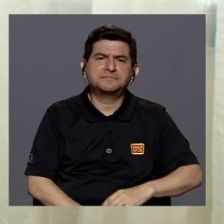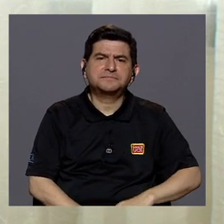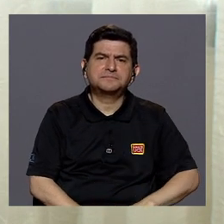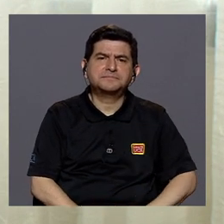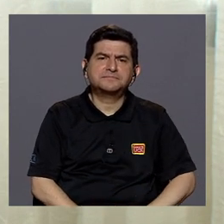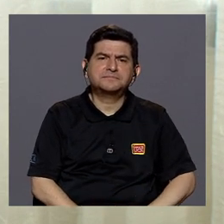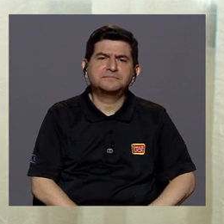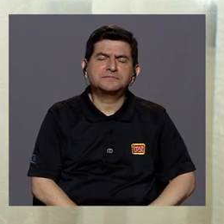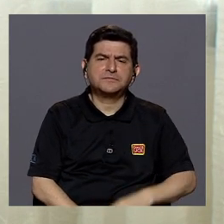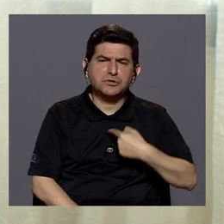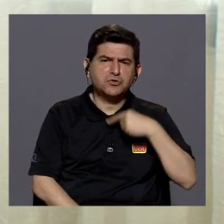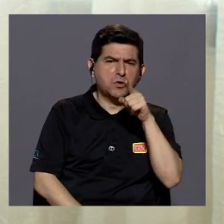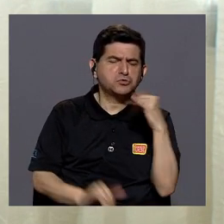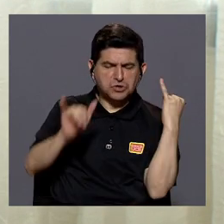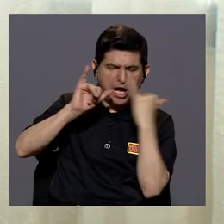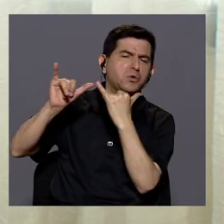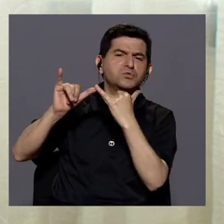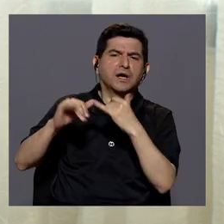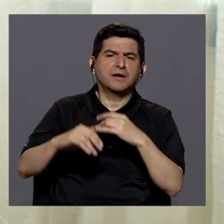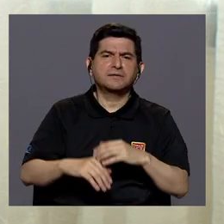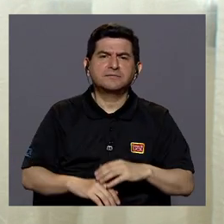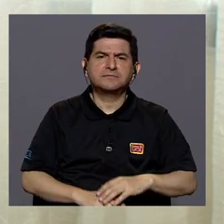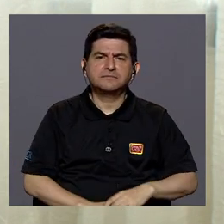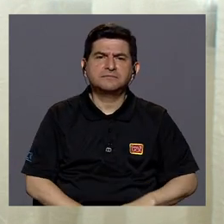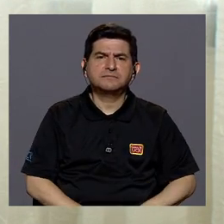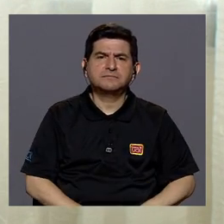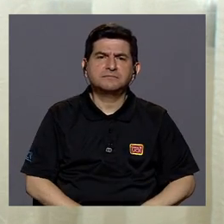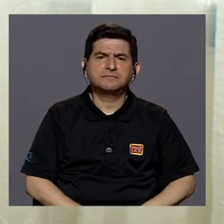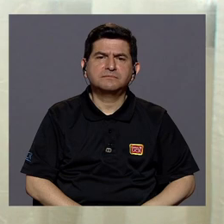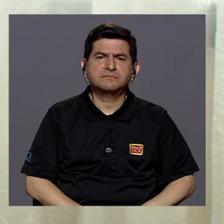Ya, yo le iba a acusar a usted.